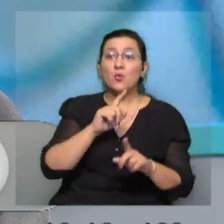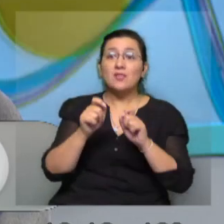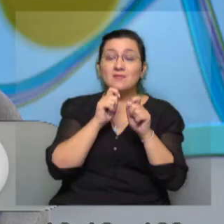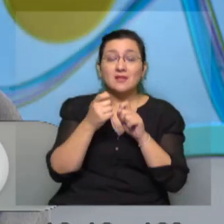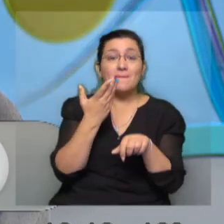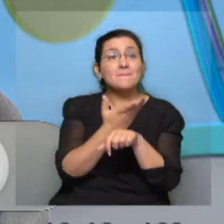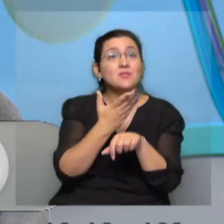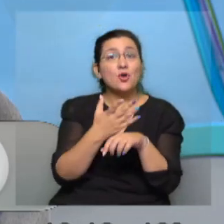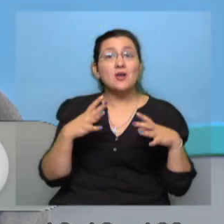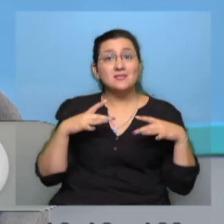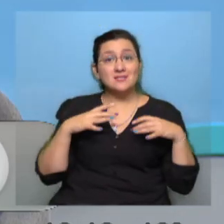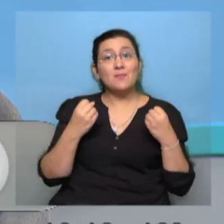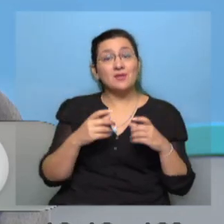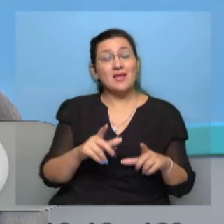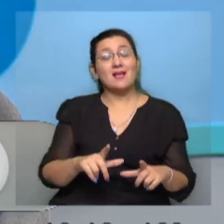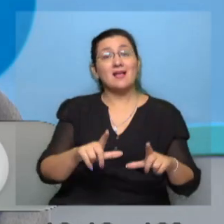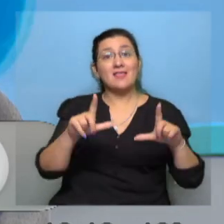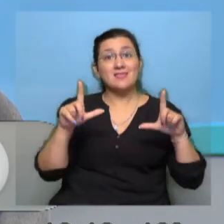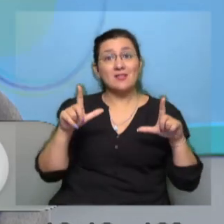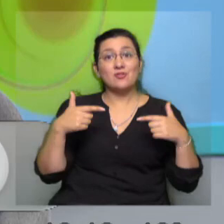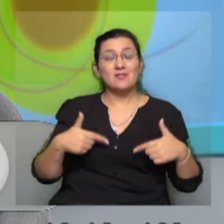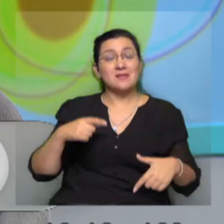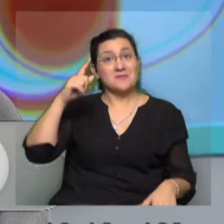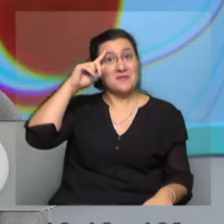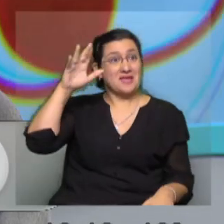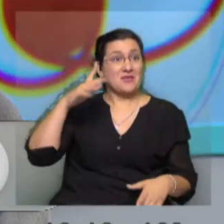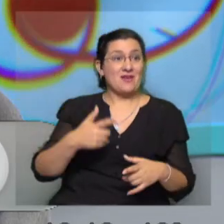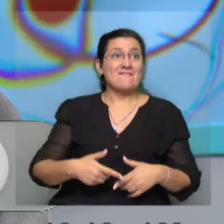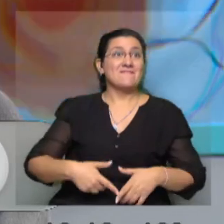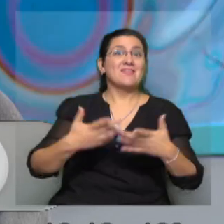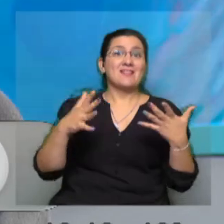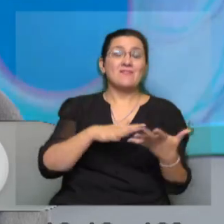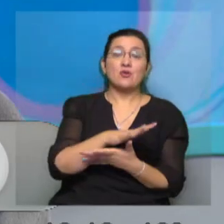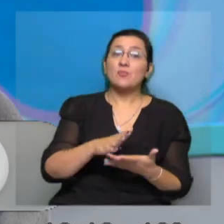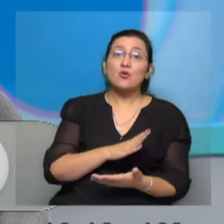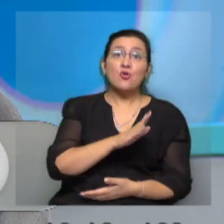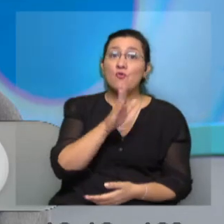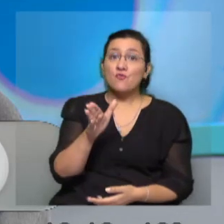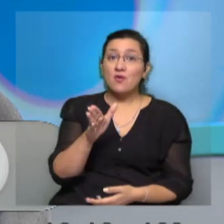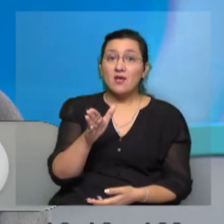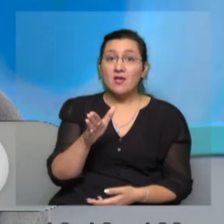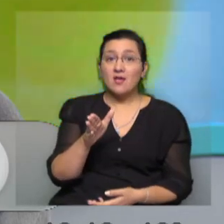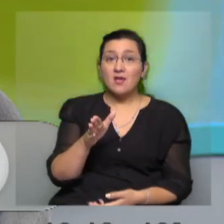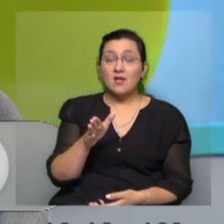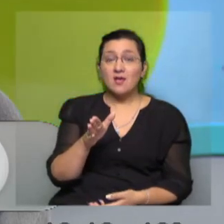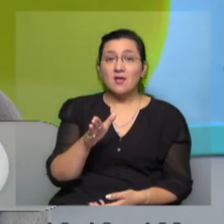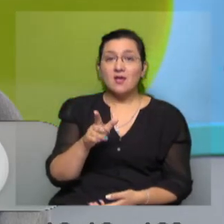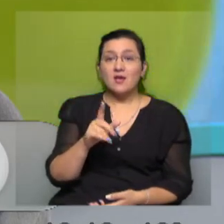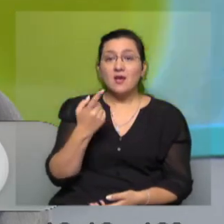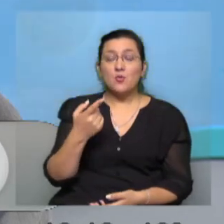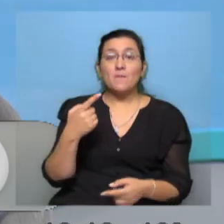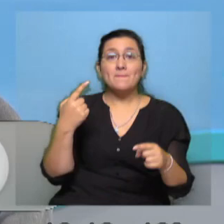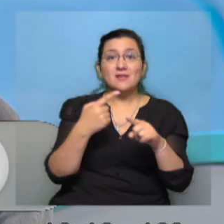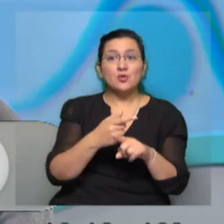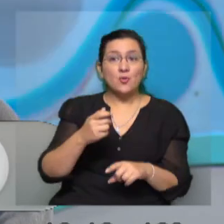pedido licencia porque estaba de candidato a intendente, que luego ganó, me imagino lo que habrá sido la fiesta del barrio, y como no fue, después no iba, que incluso en un partido prendió